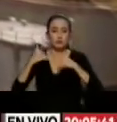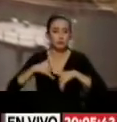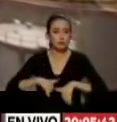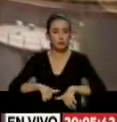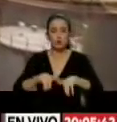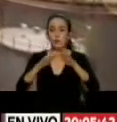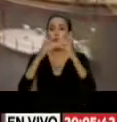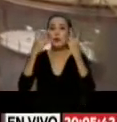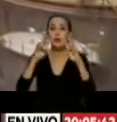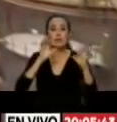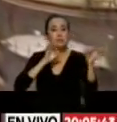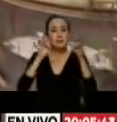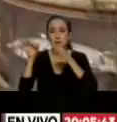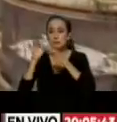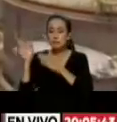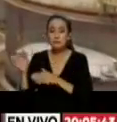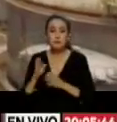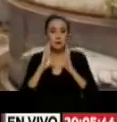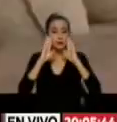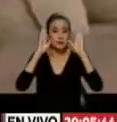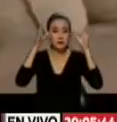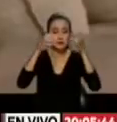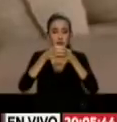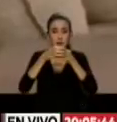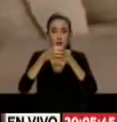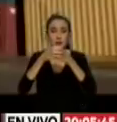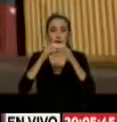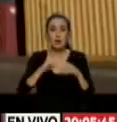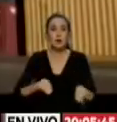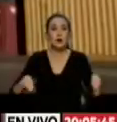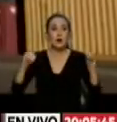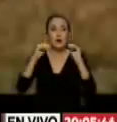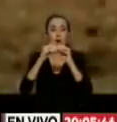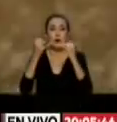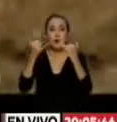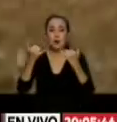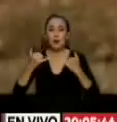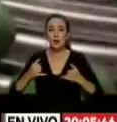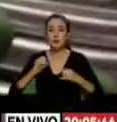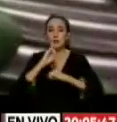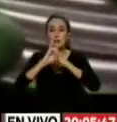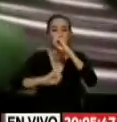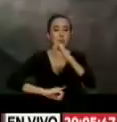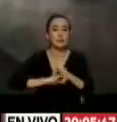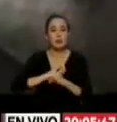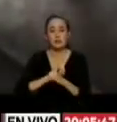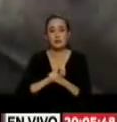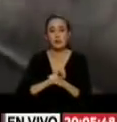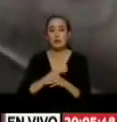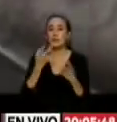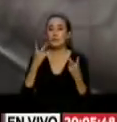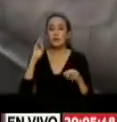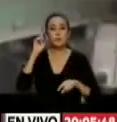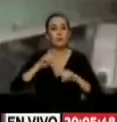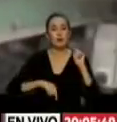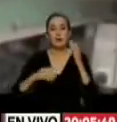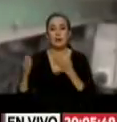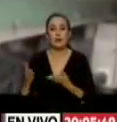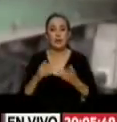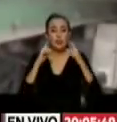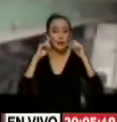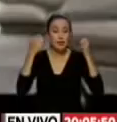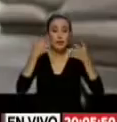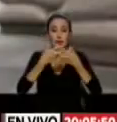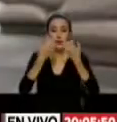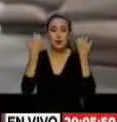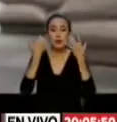las perspectivas en esta área para lo que resta del año. Aseveró que el entorno internacional no es fácil y prueba de ello es la situación que enfrentan